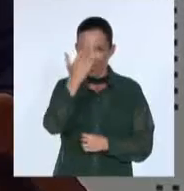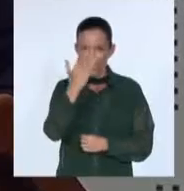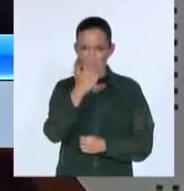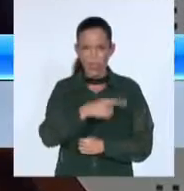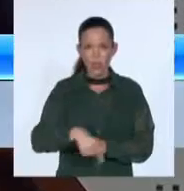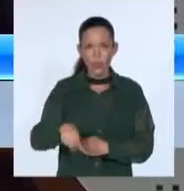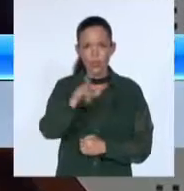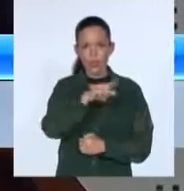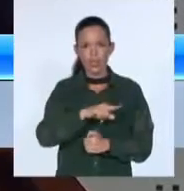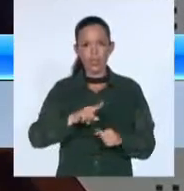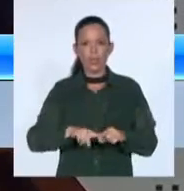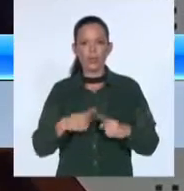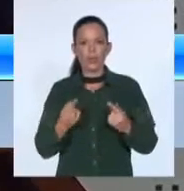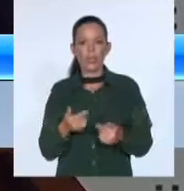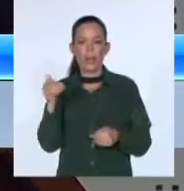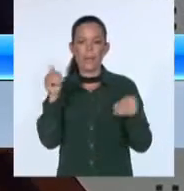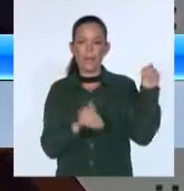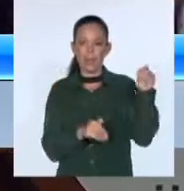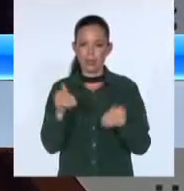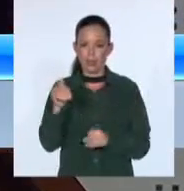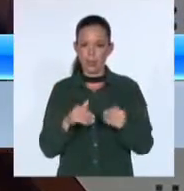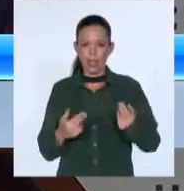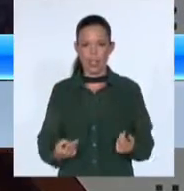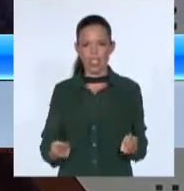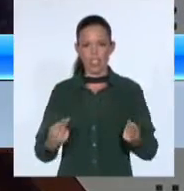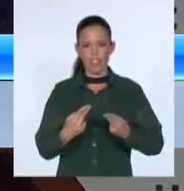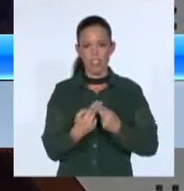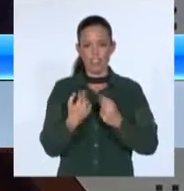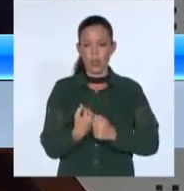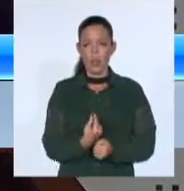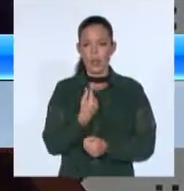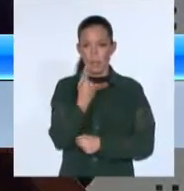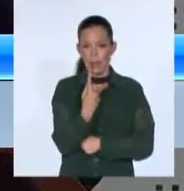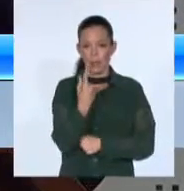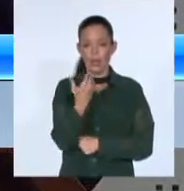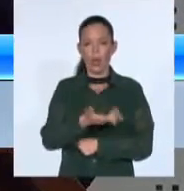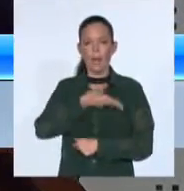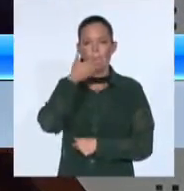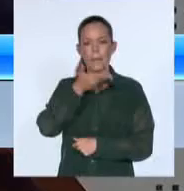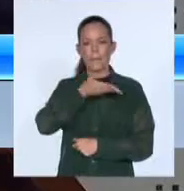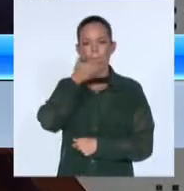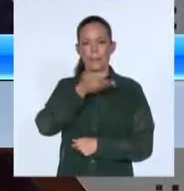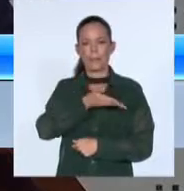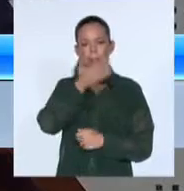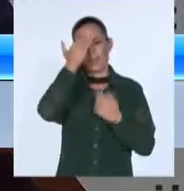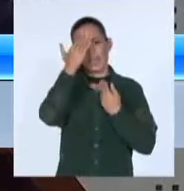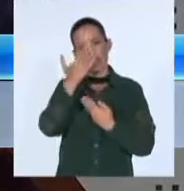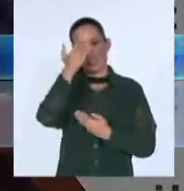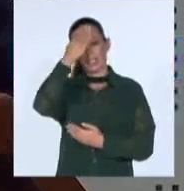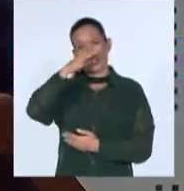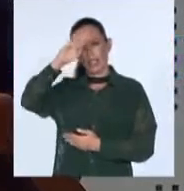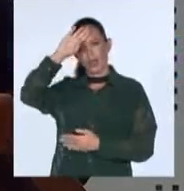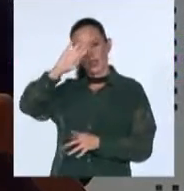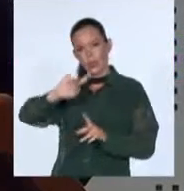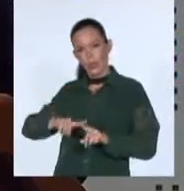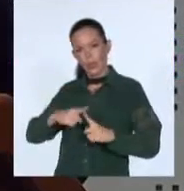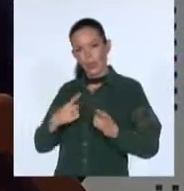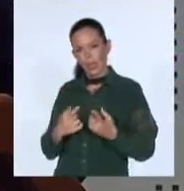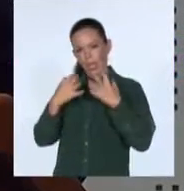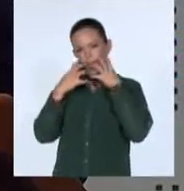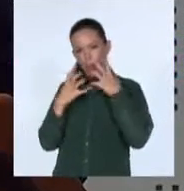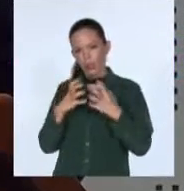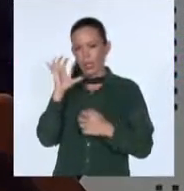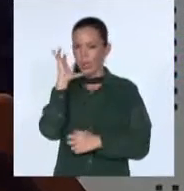participando de este encuentro. Mis primeras palabras son de gratitud a Cuba por esta brillante organización y por